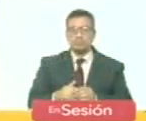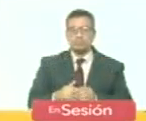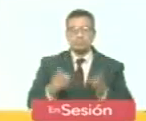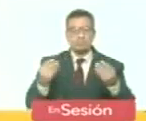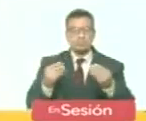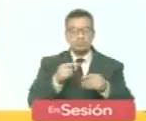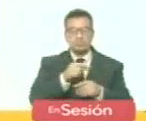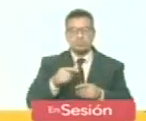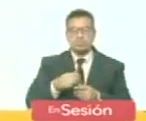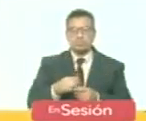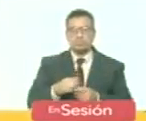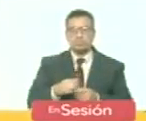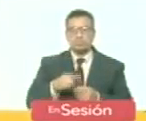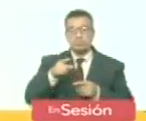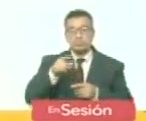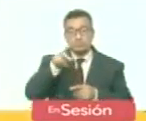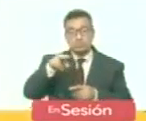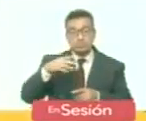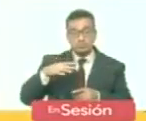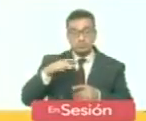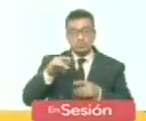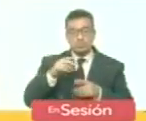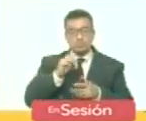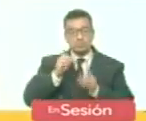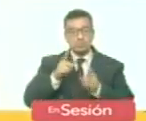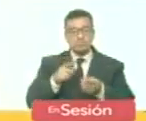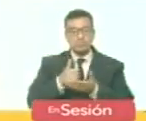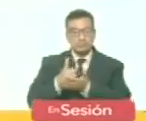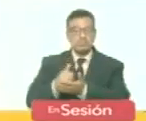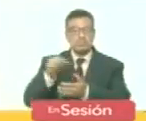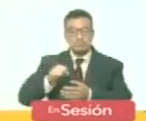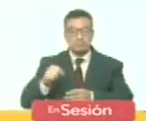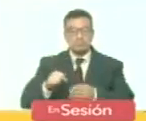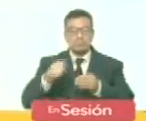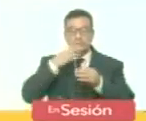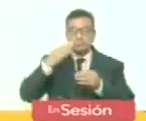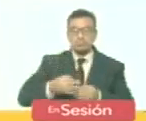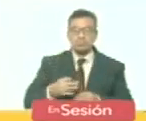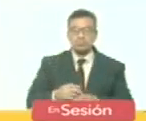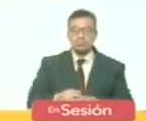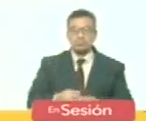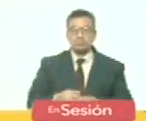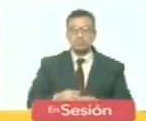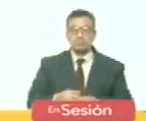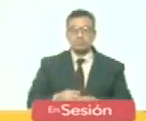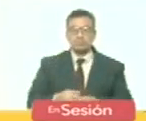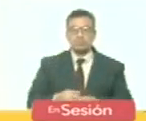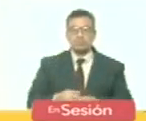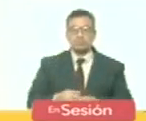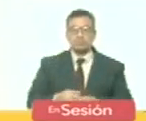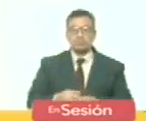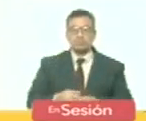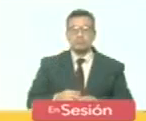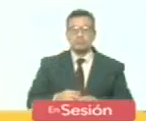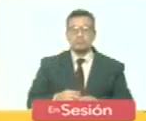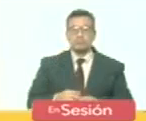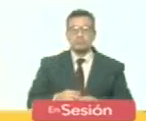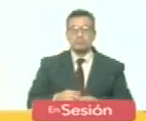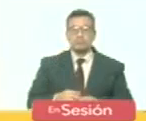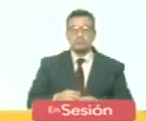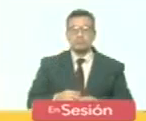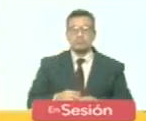la mayoría. Pero en ese sentido, hay unos que son más viudas que otras, eso sí es verdad. Hay unos que son viudísimas de las sanciones